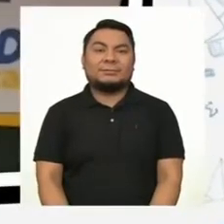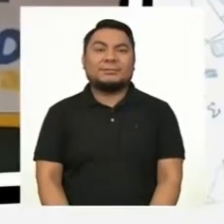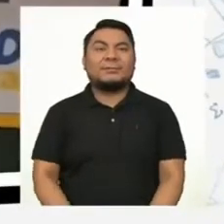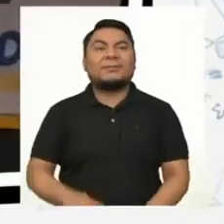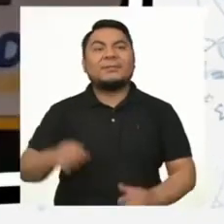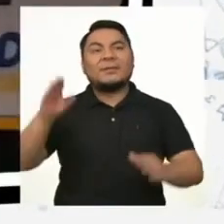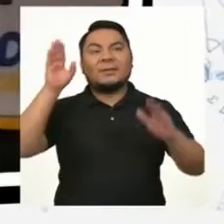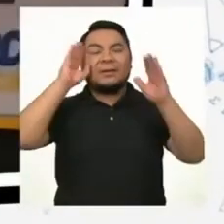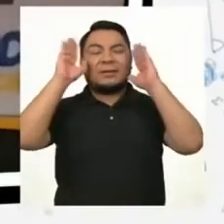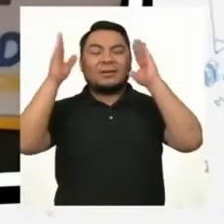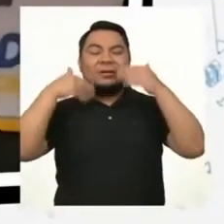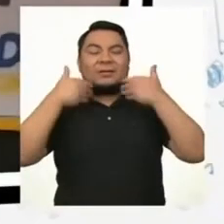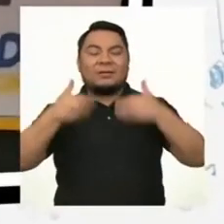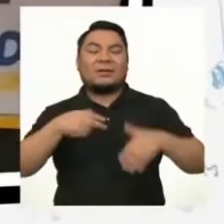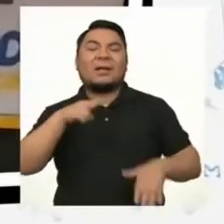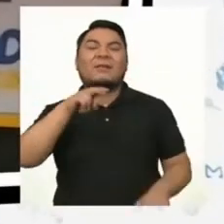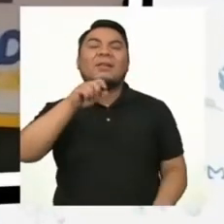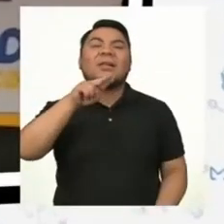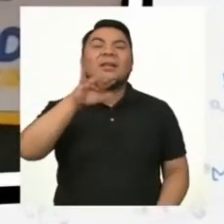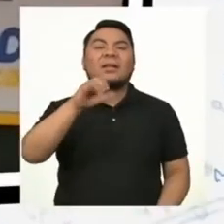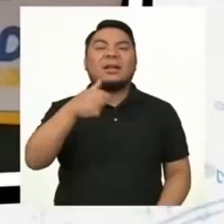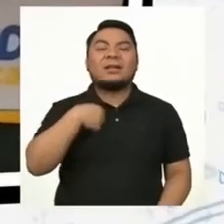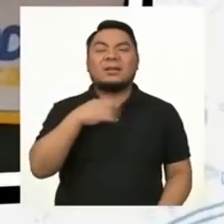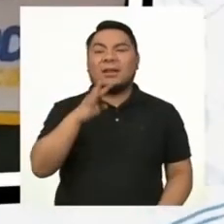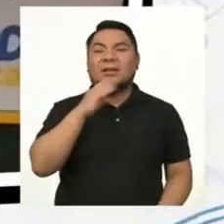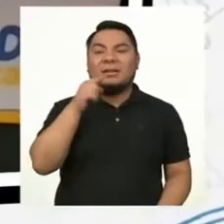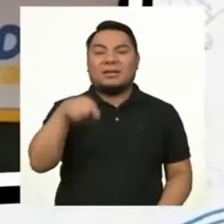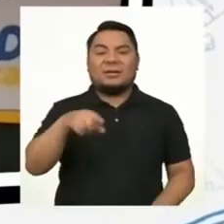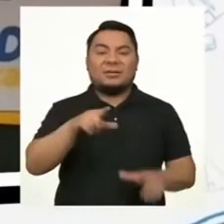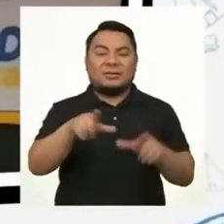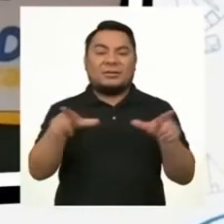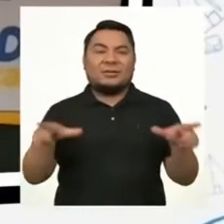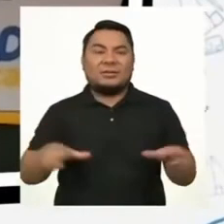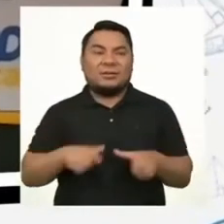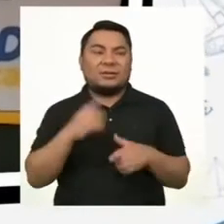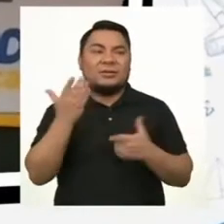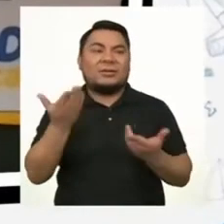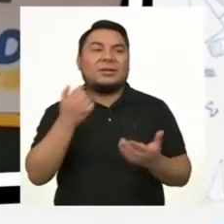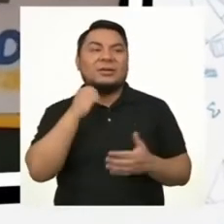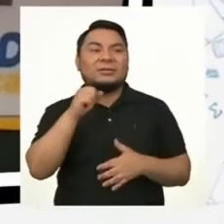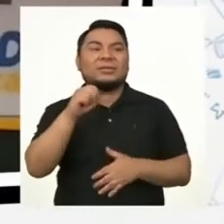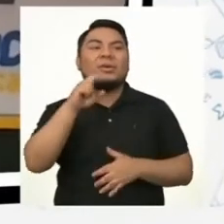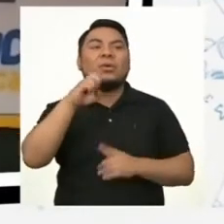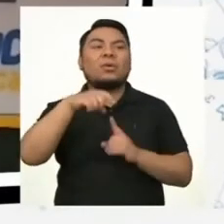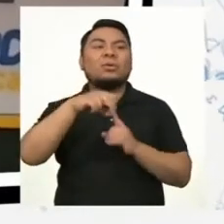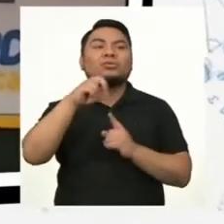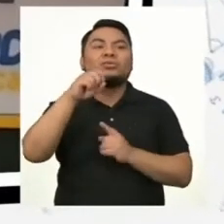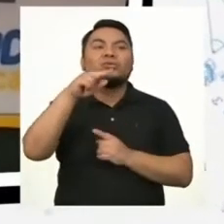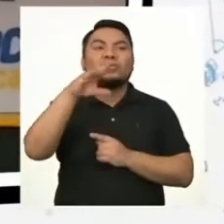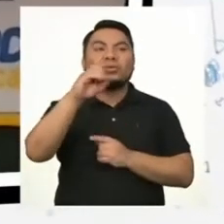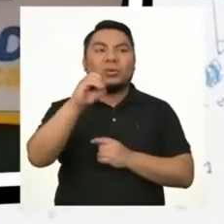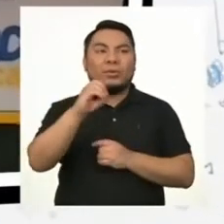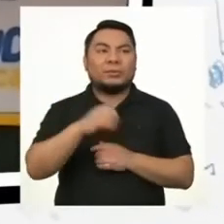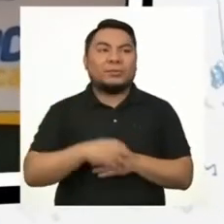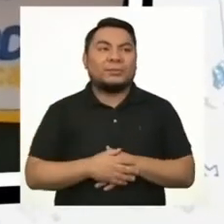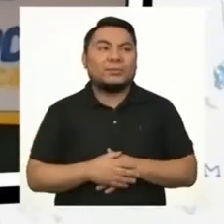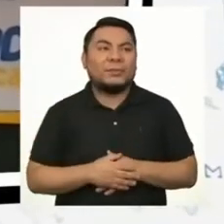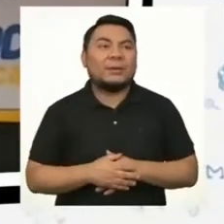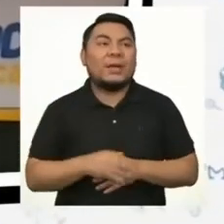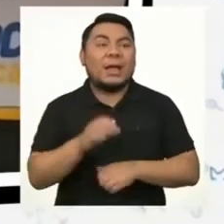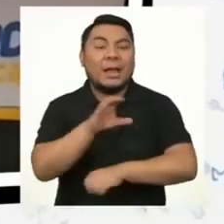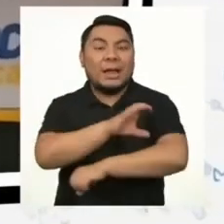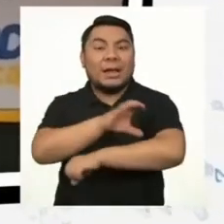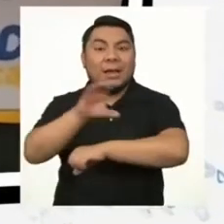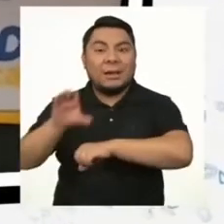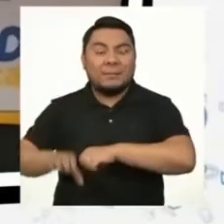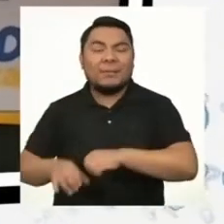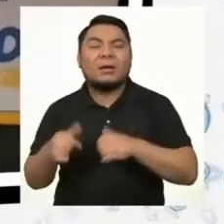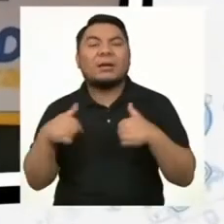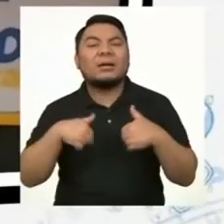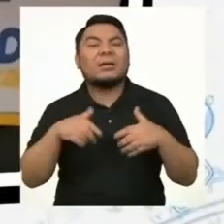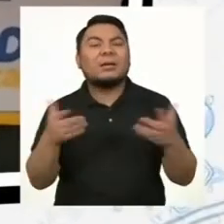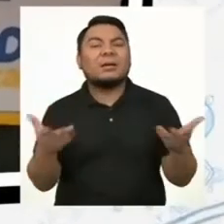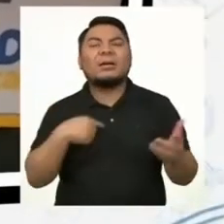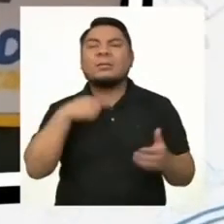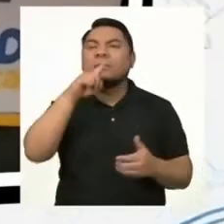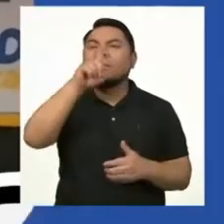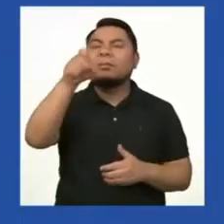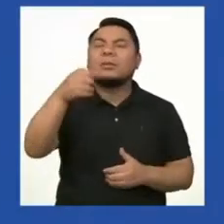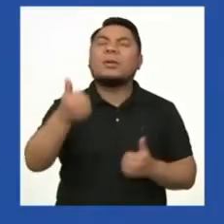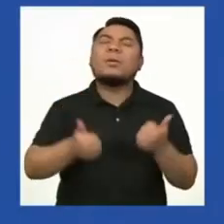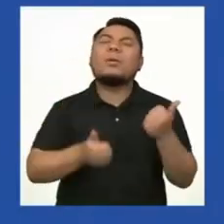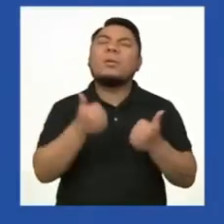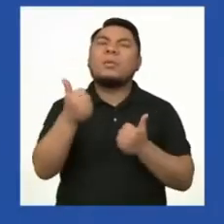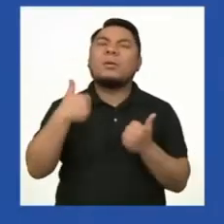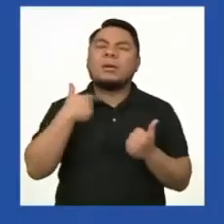Hola, soy Valeria y les hablo desde la ciudad de Otusco. Mi pregunta es, ¿cuál debería ser la intención de